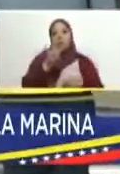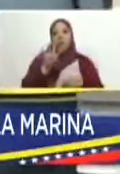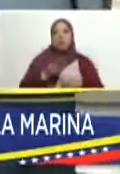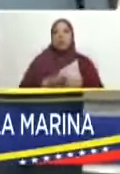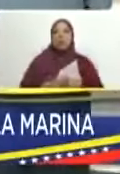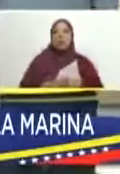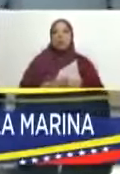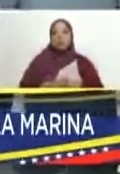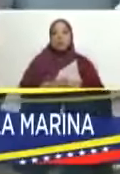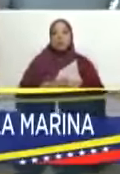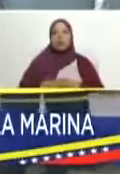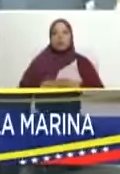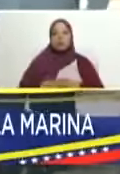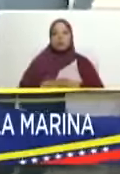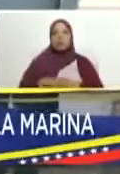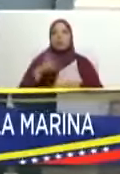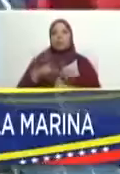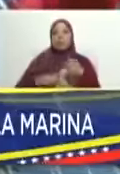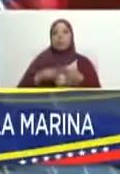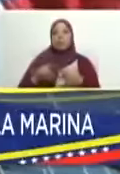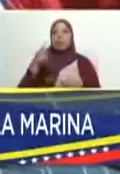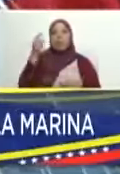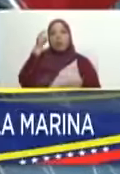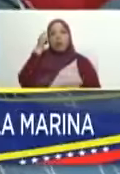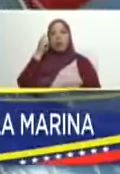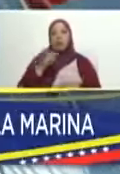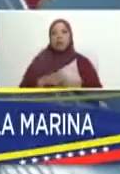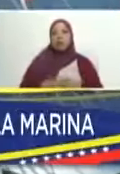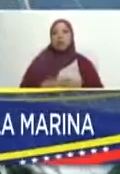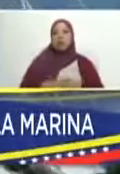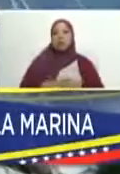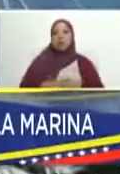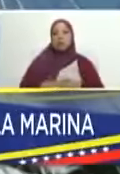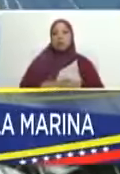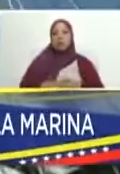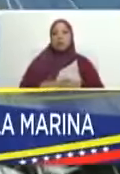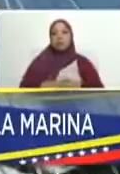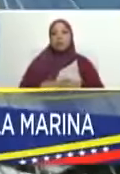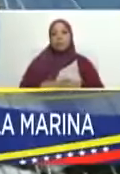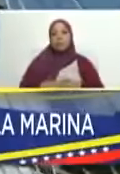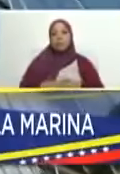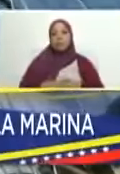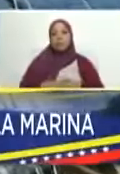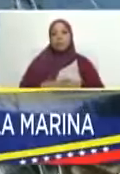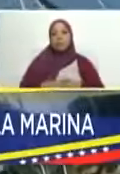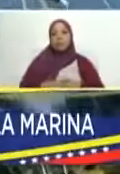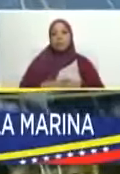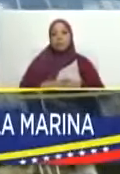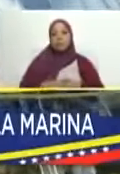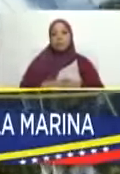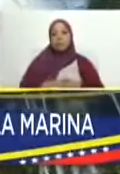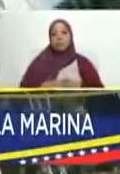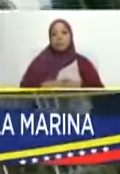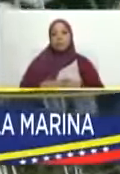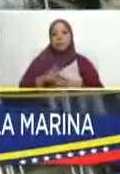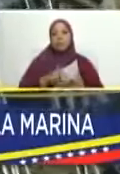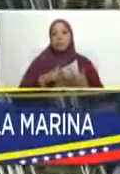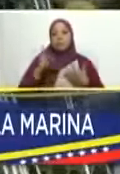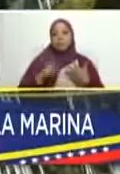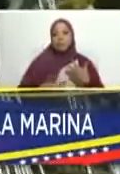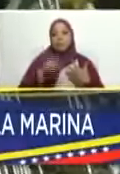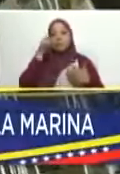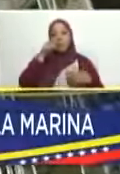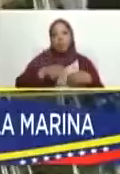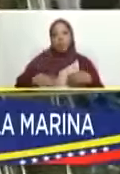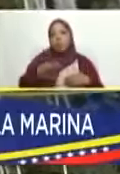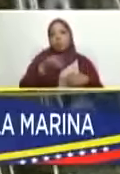noviembre, precisamente el primer día de mis 61 años, poder darle este regalo al pueblo